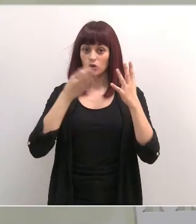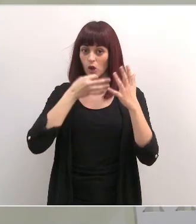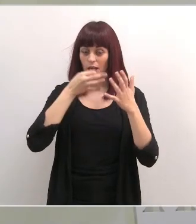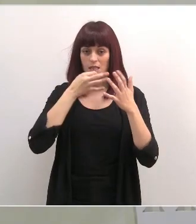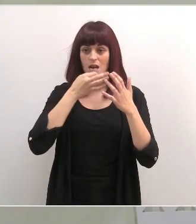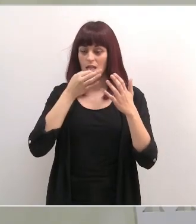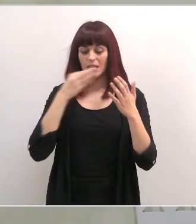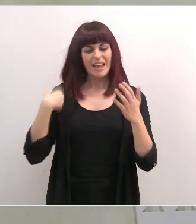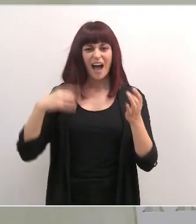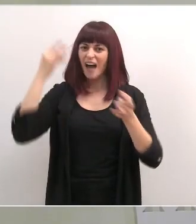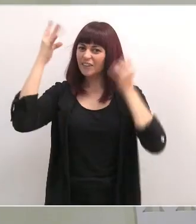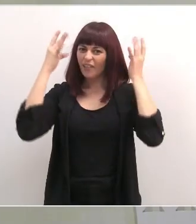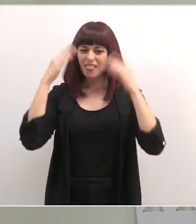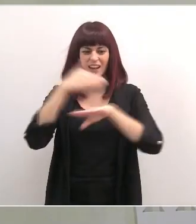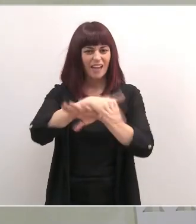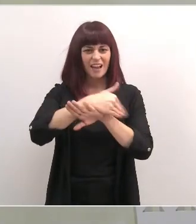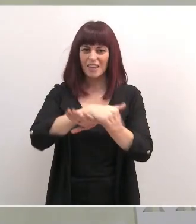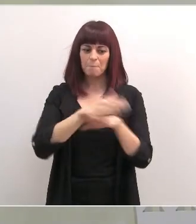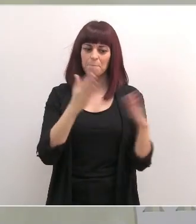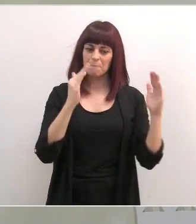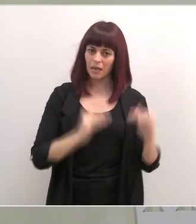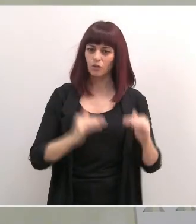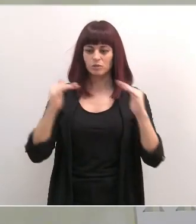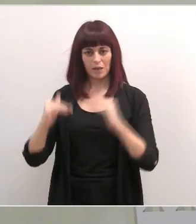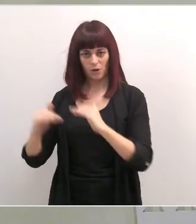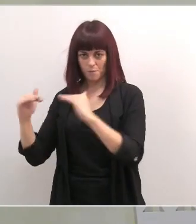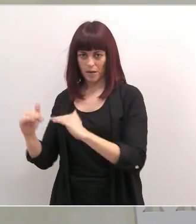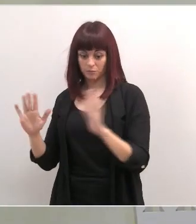la actividad en las calles pues, sea la menor posible, mientras